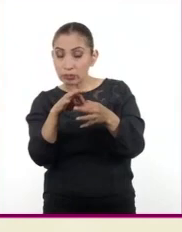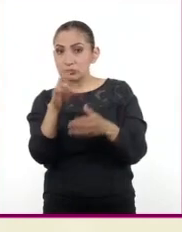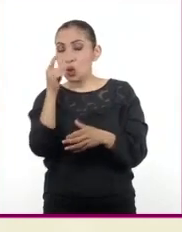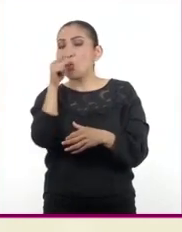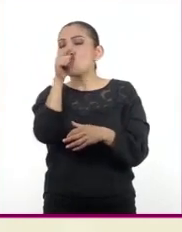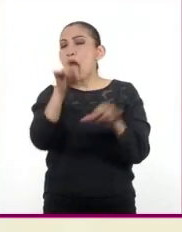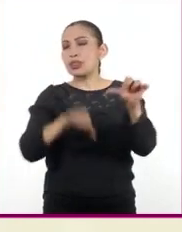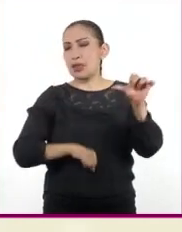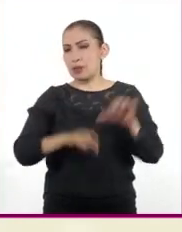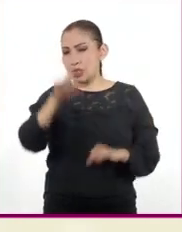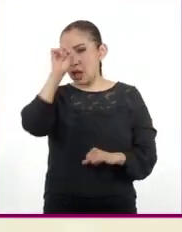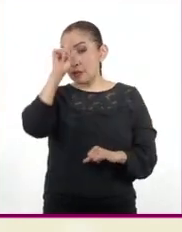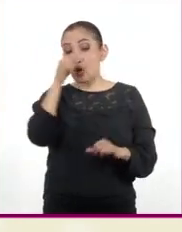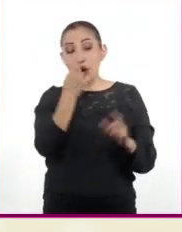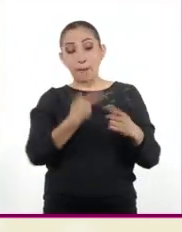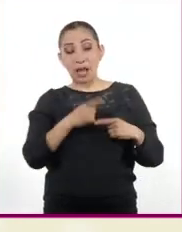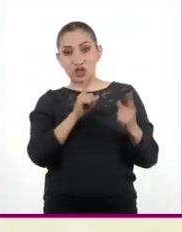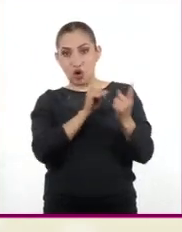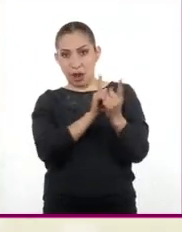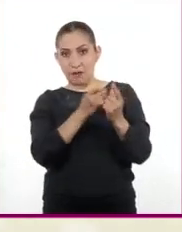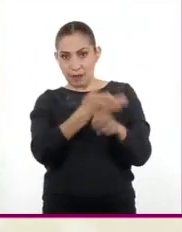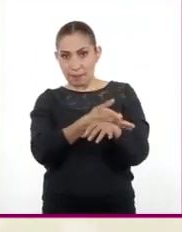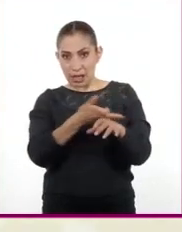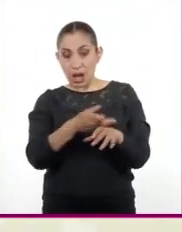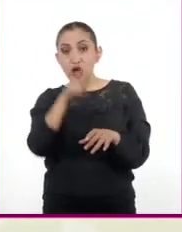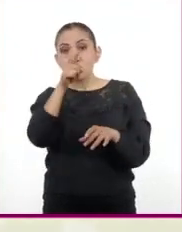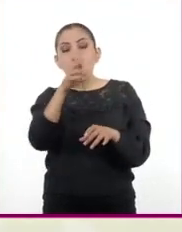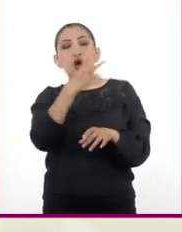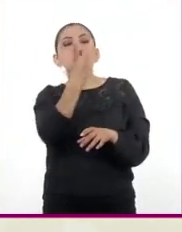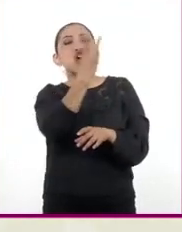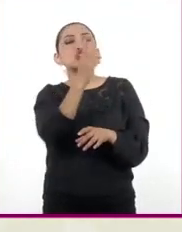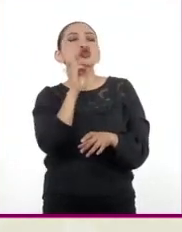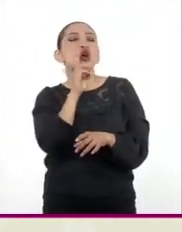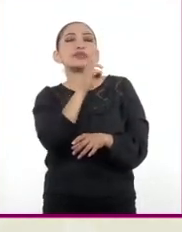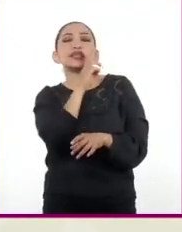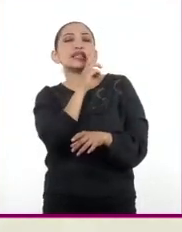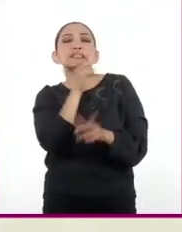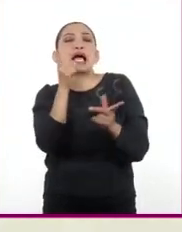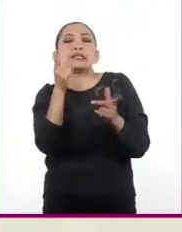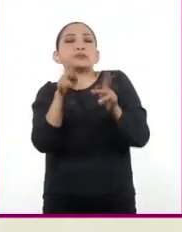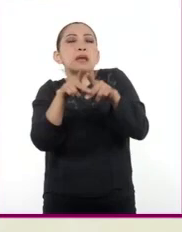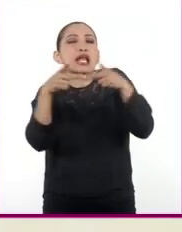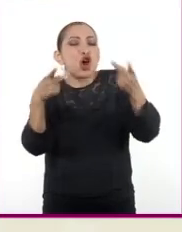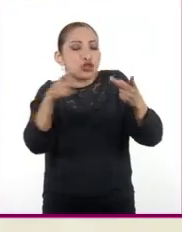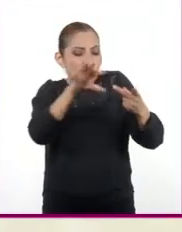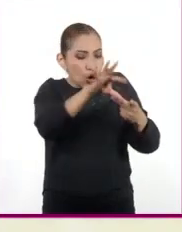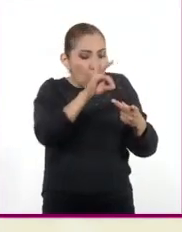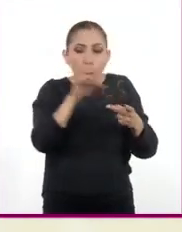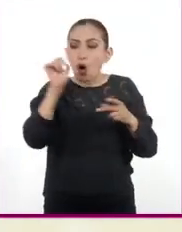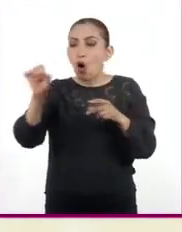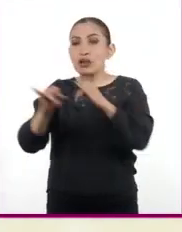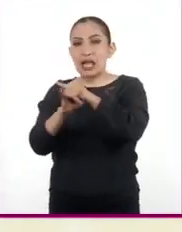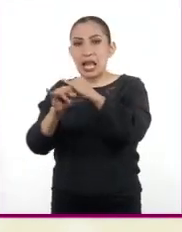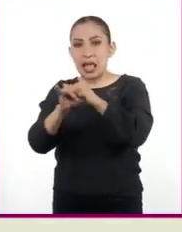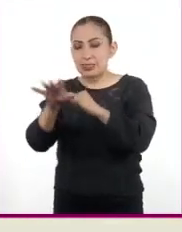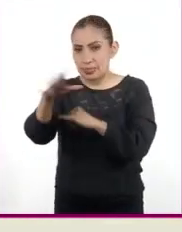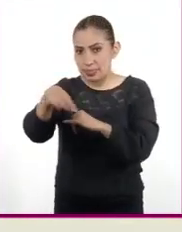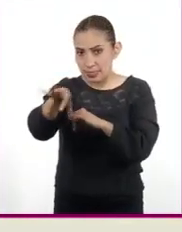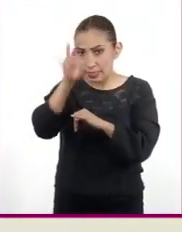proponemos una actividad con una persona de su familia. Busquen dos noticias de algún periódico o en una red